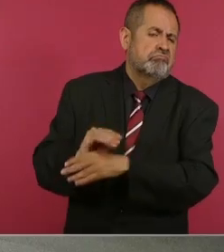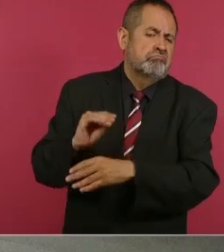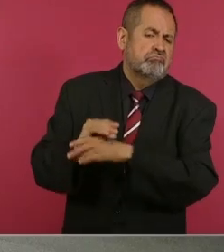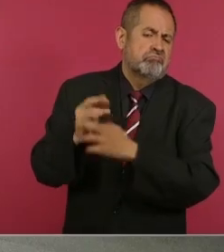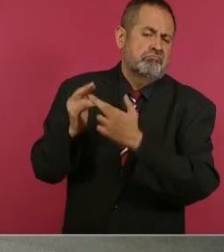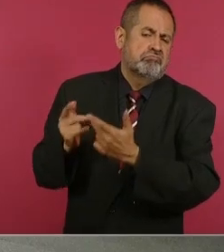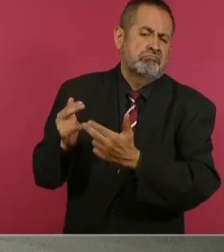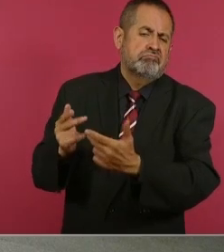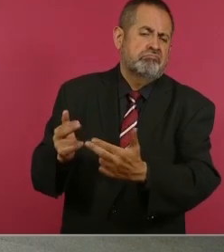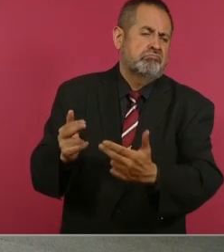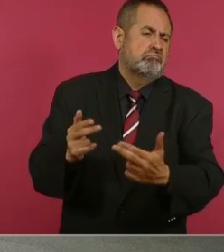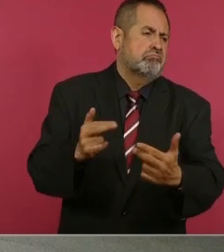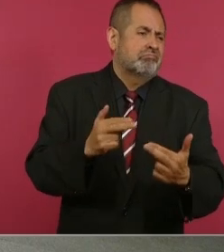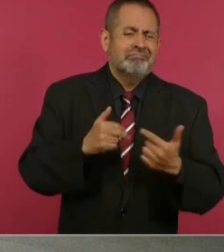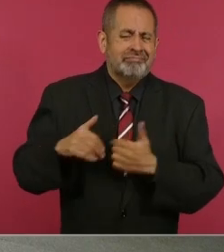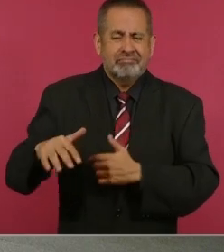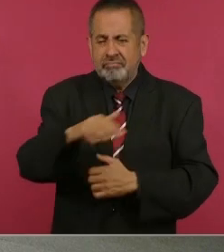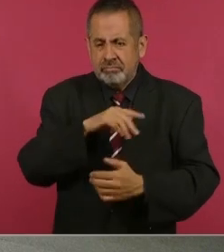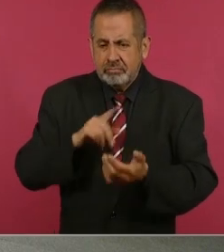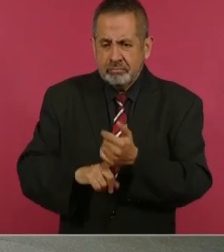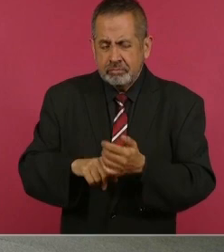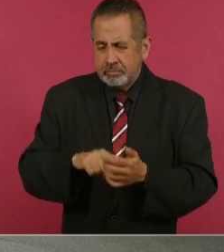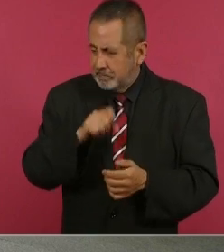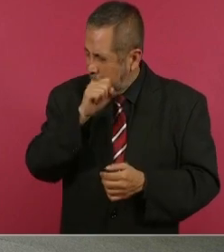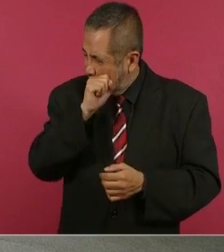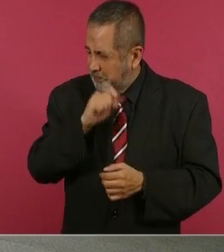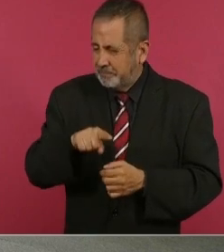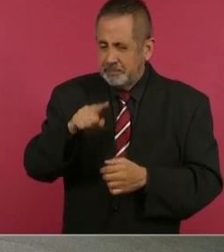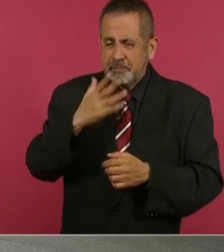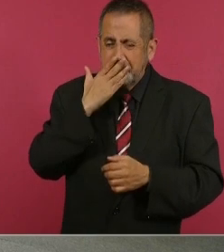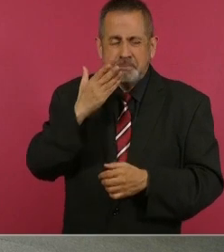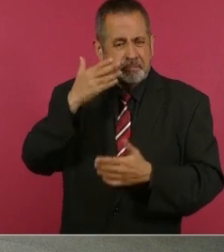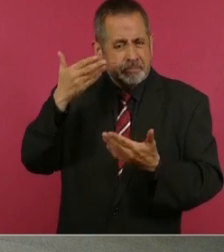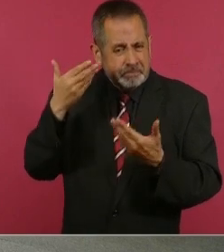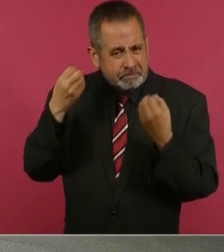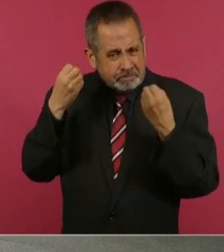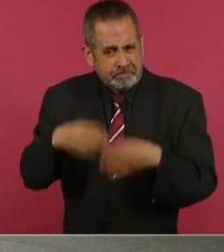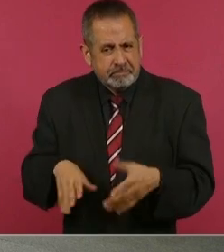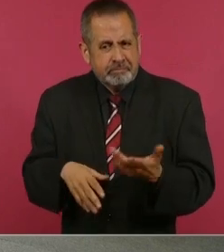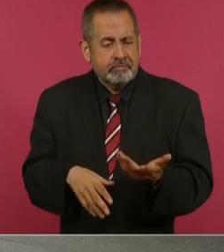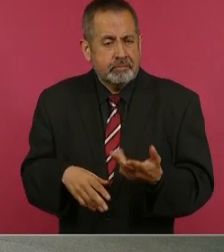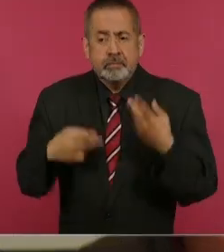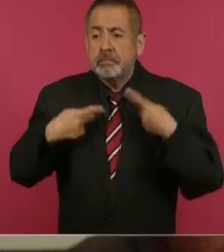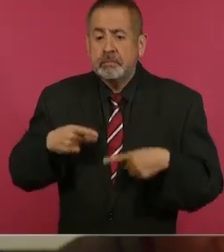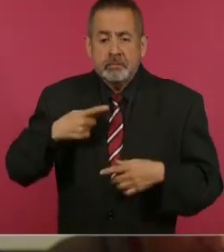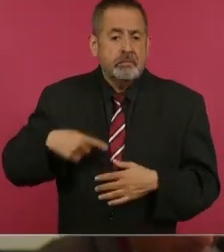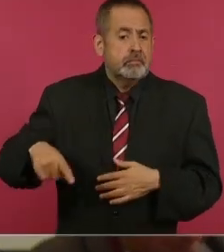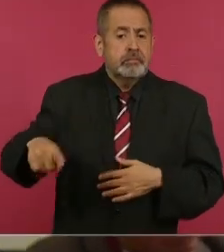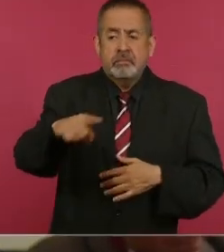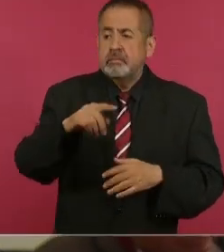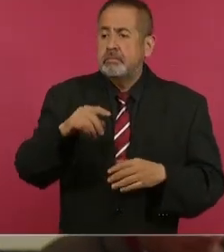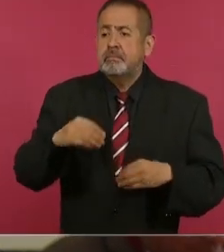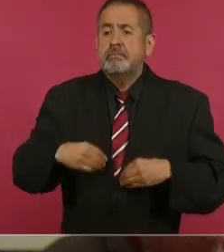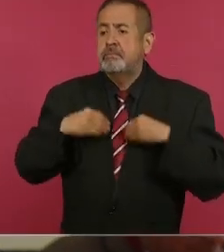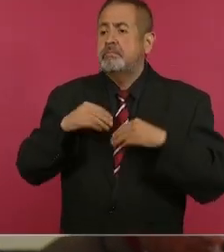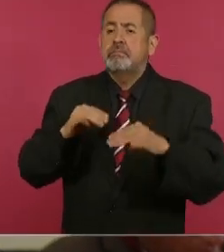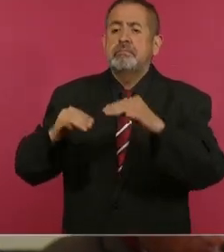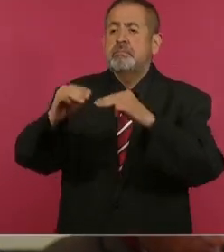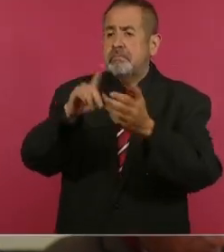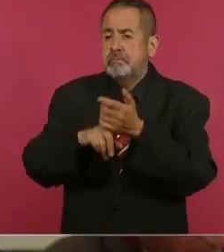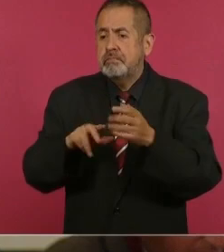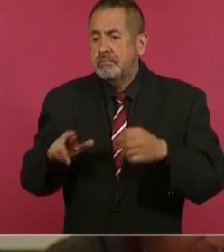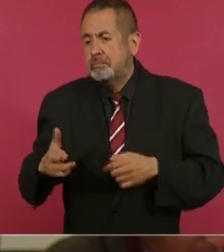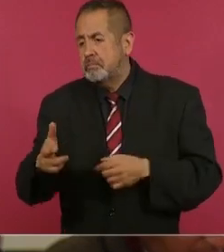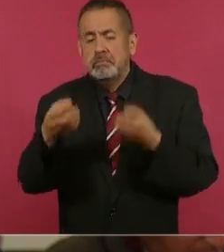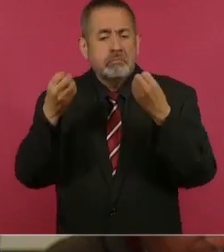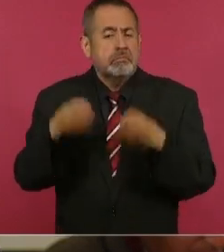México en dañar la esencia de lo que es Sonora y a la población de nuestra sierra, de nuestro río. Y